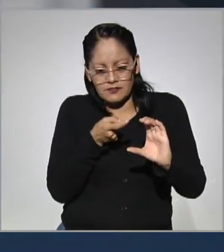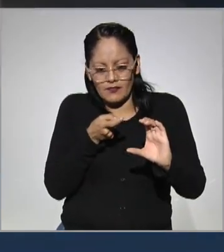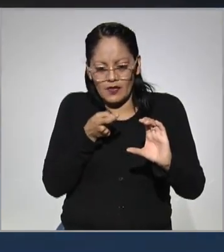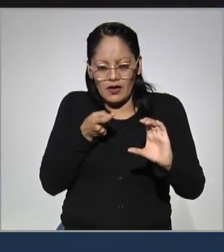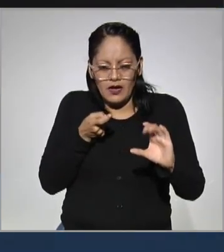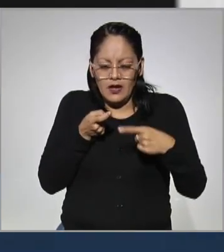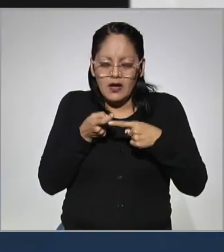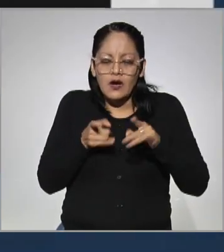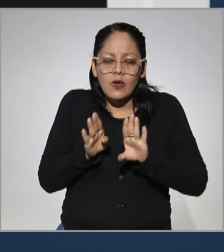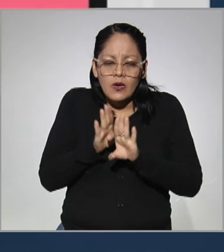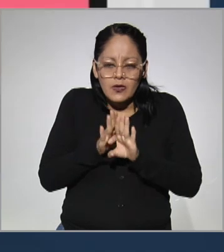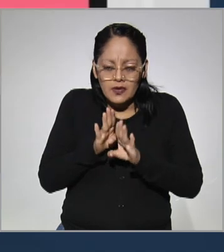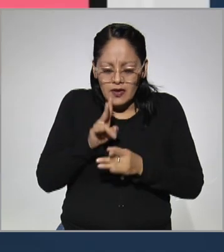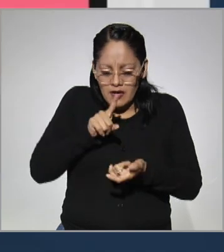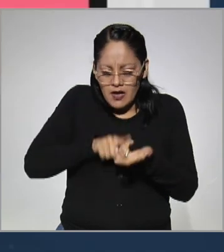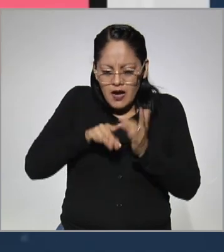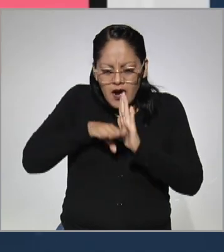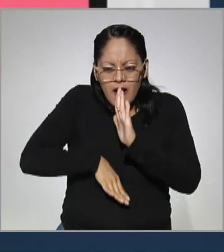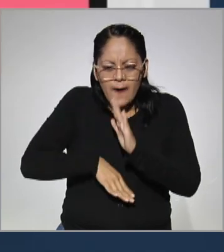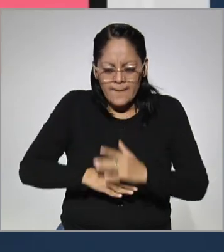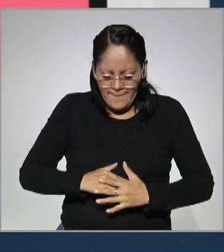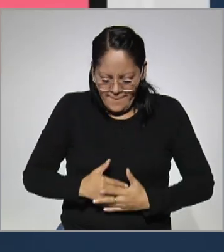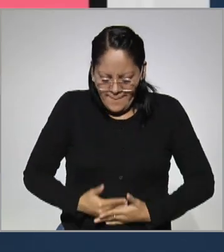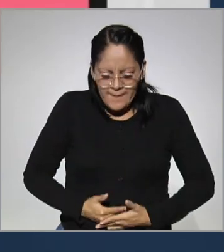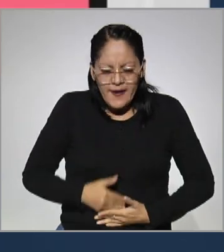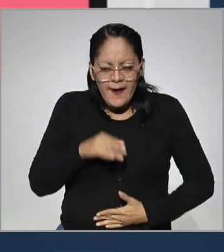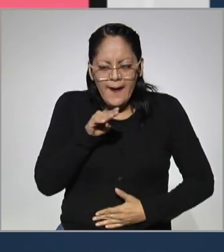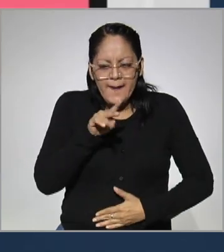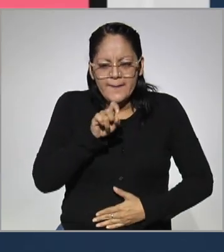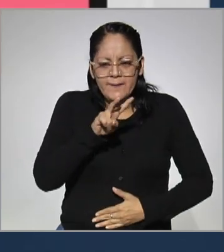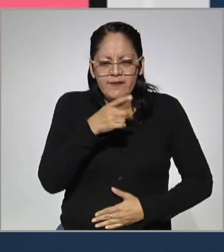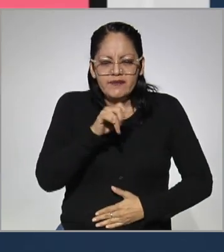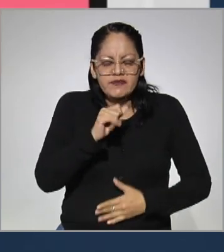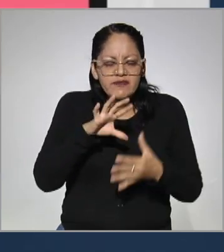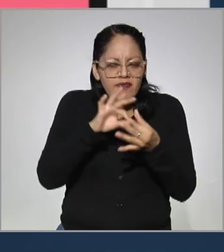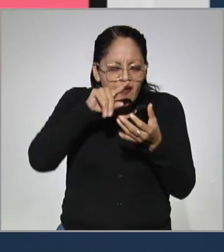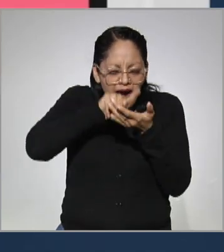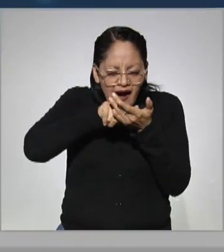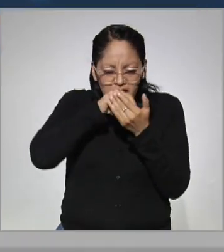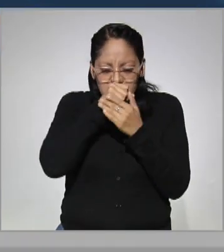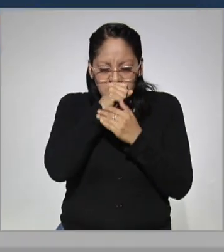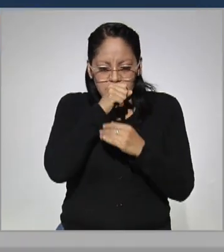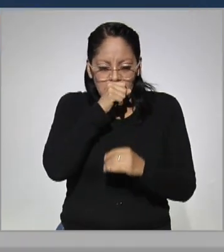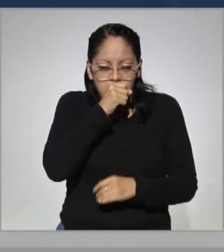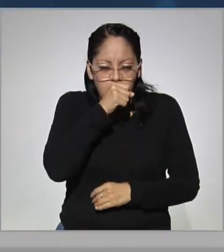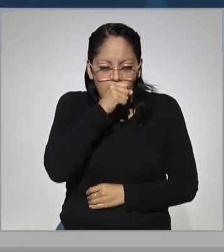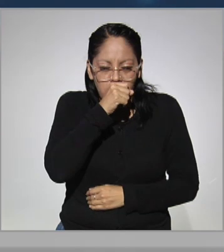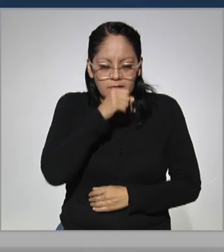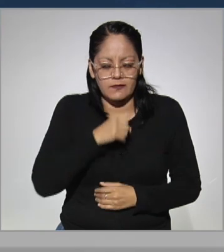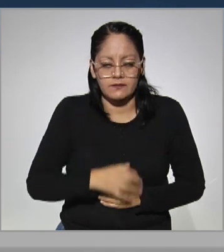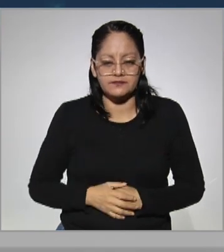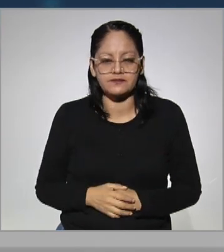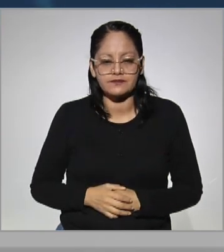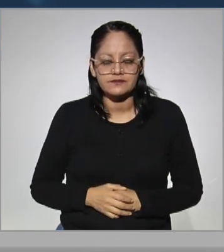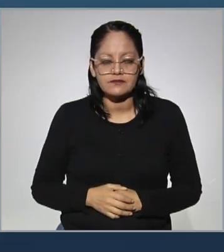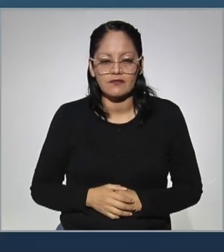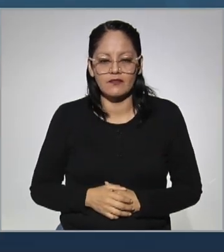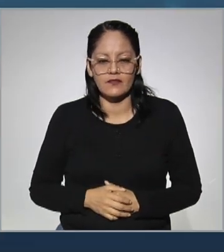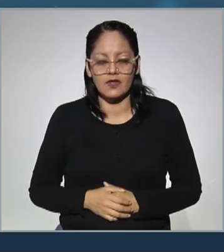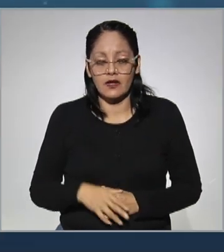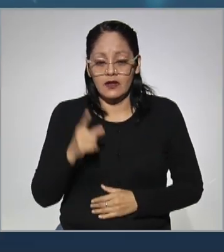nivel de la matriz y de la vagina, y después colocamos una serie de sustancias. Primero limpiamos con una